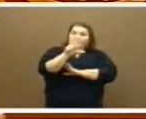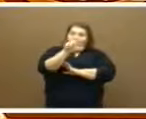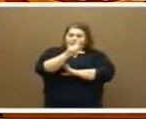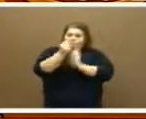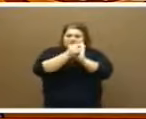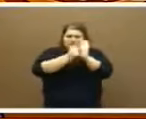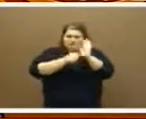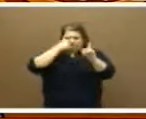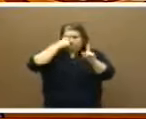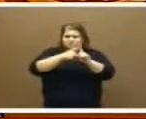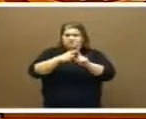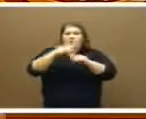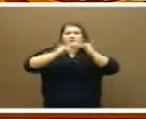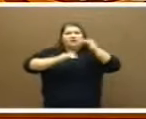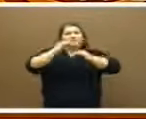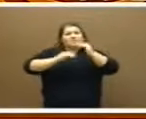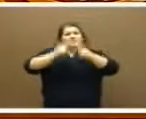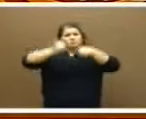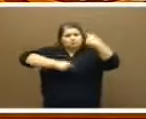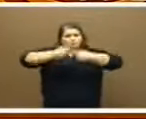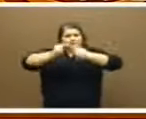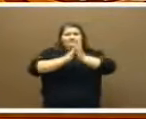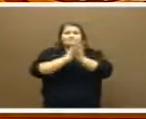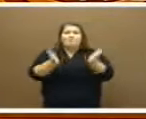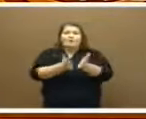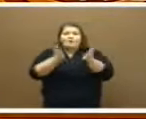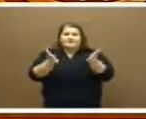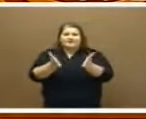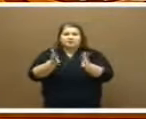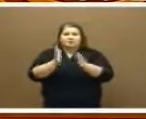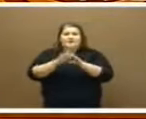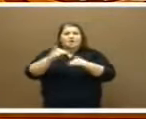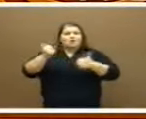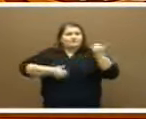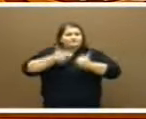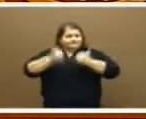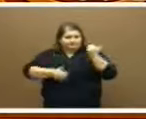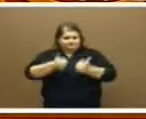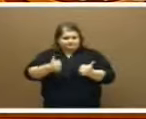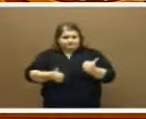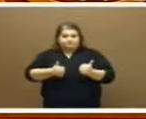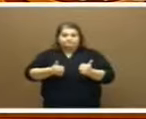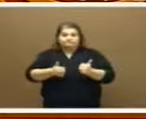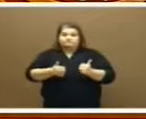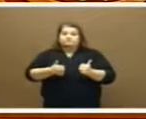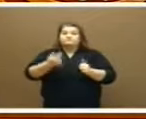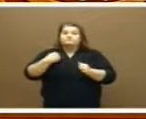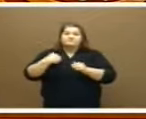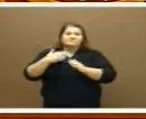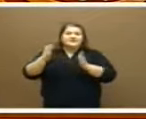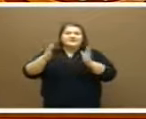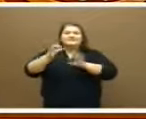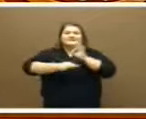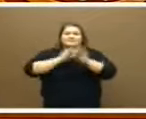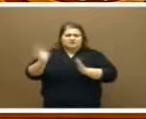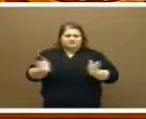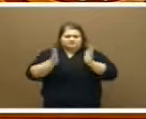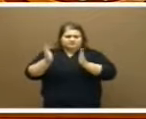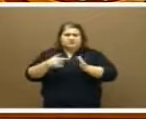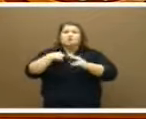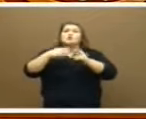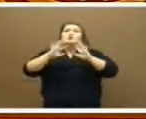para garantizar la estabilidad presupuestaria de fomento de la competitividad, convalidado en la sesión plenaria del